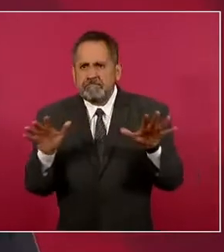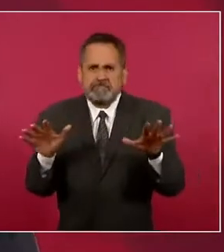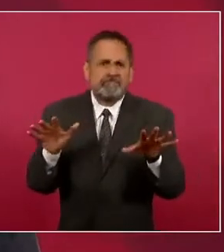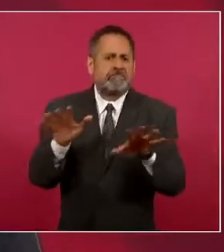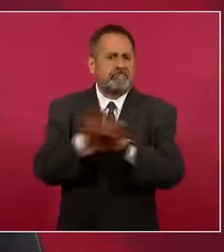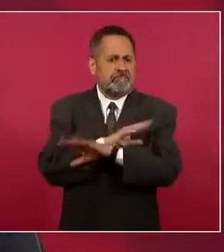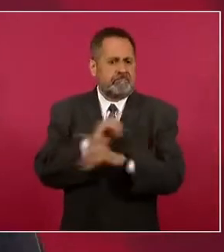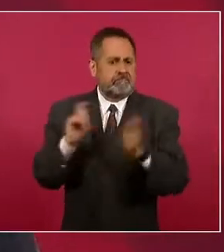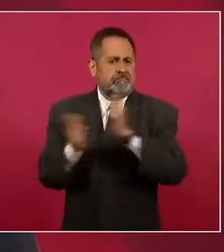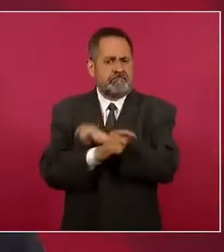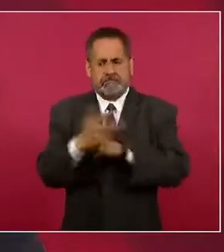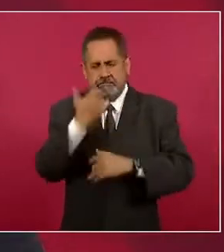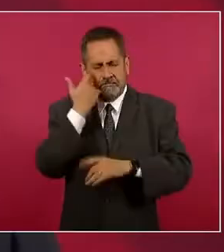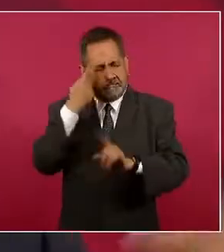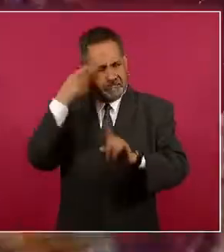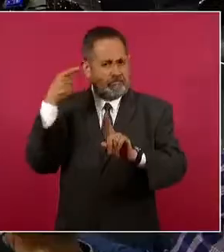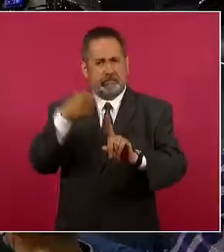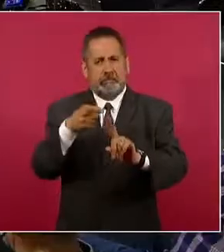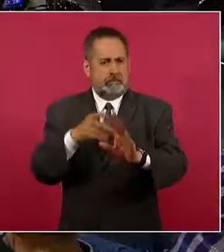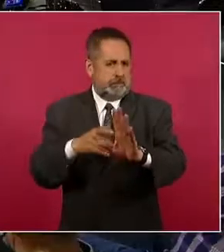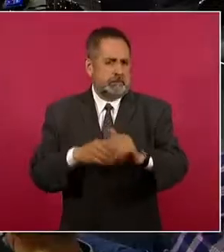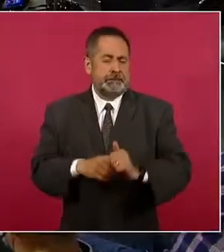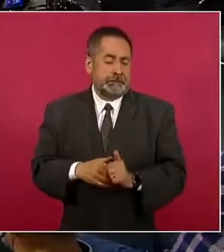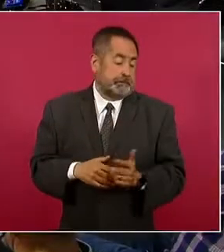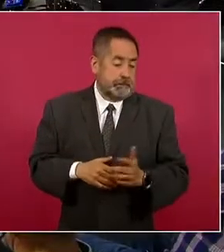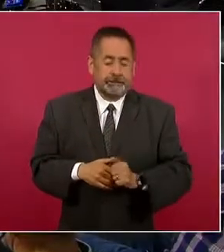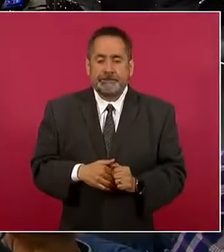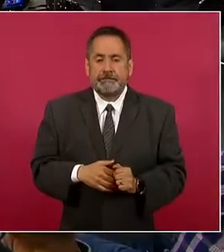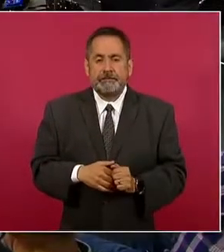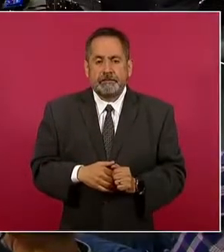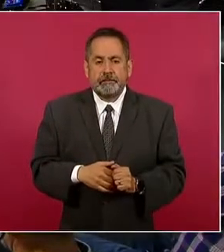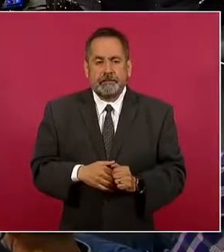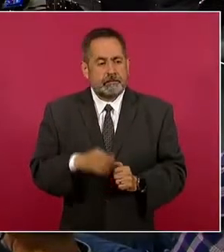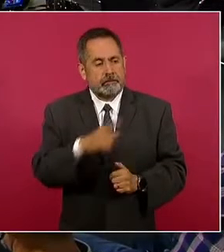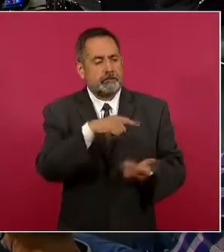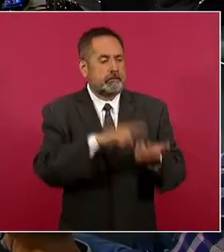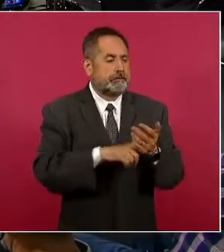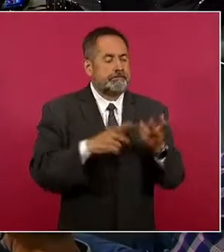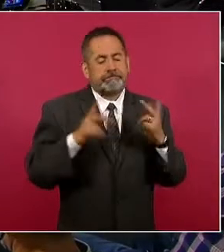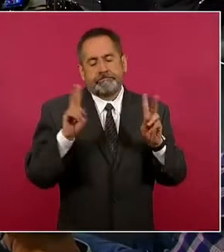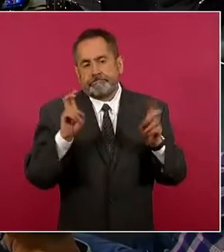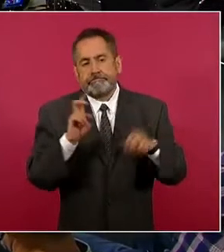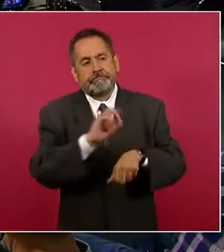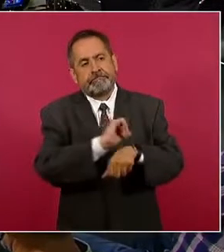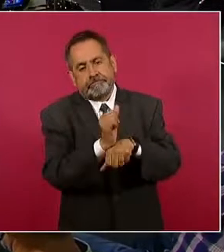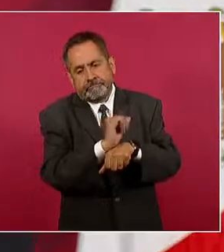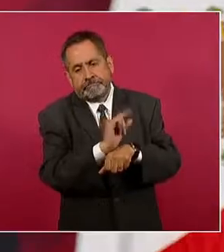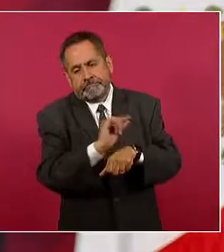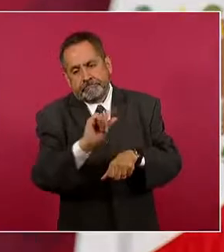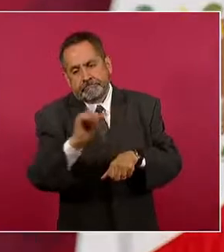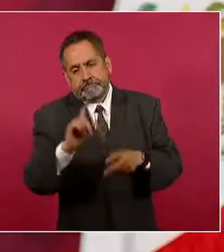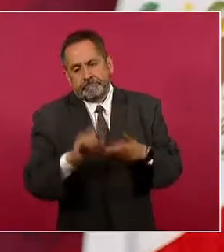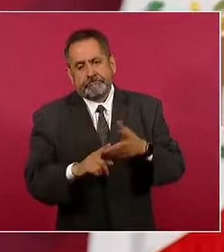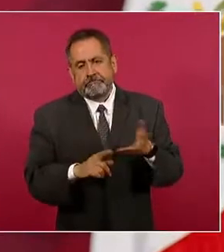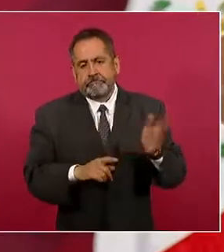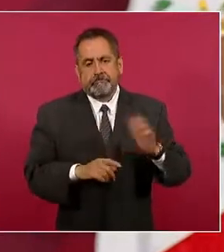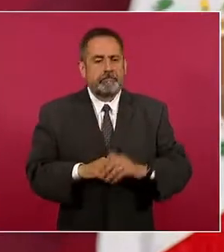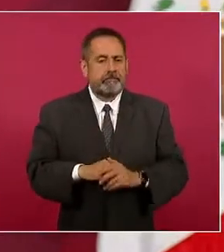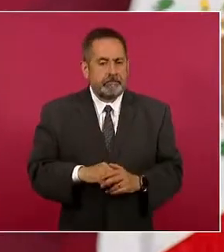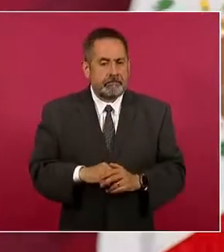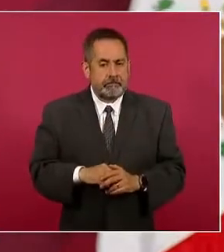Ese es el fondo. Y pues son artistas con